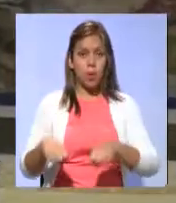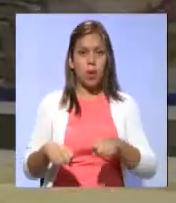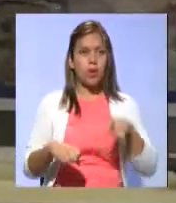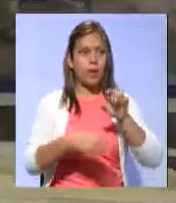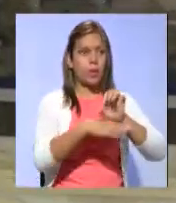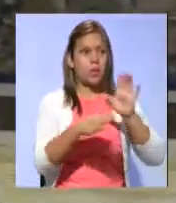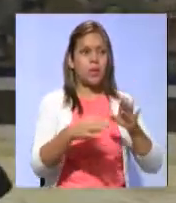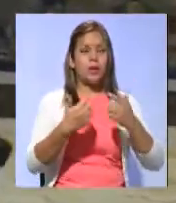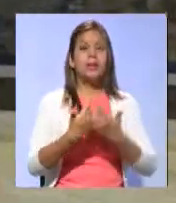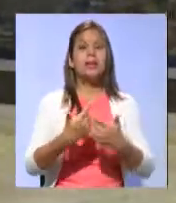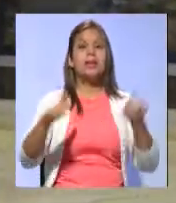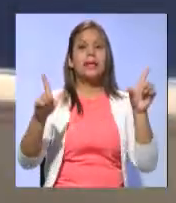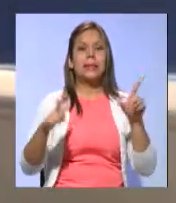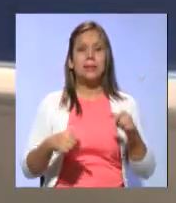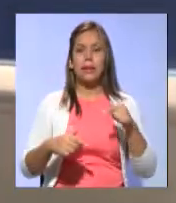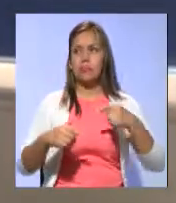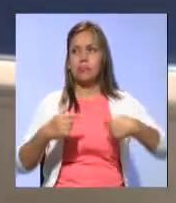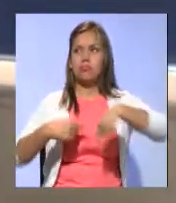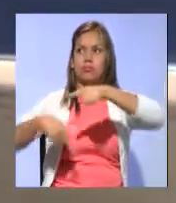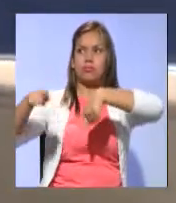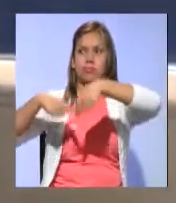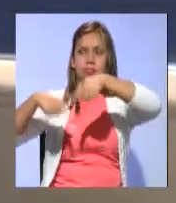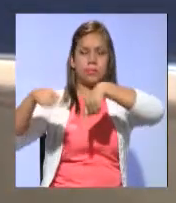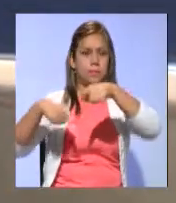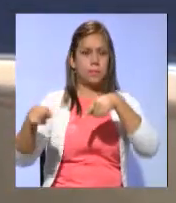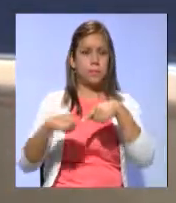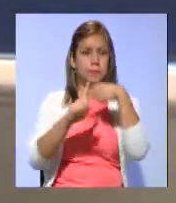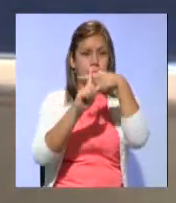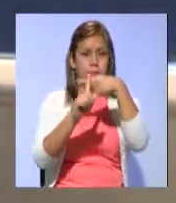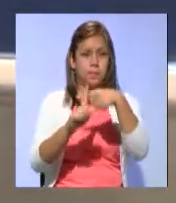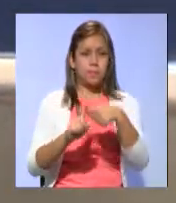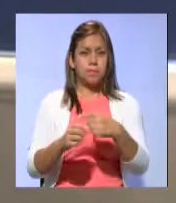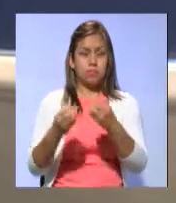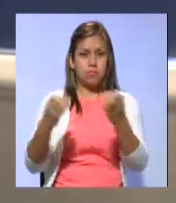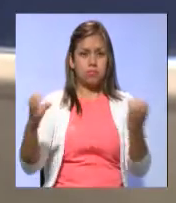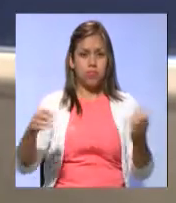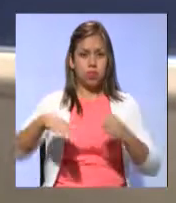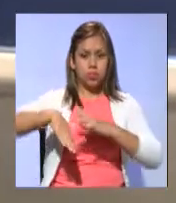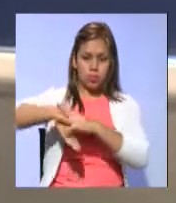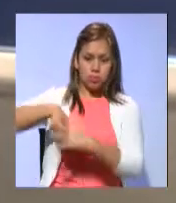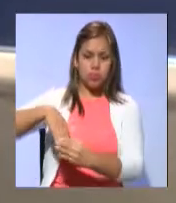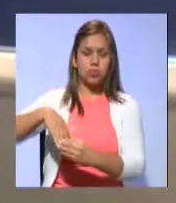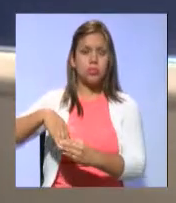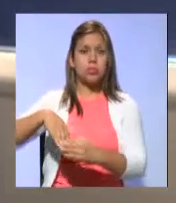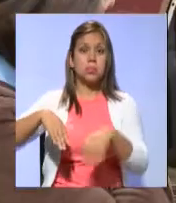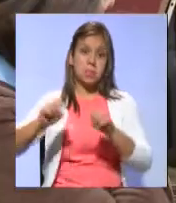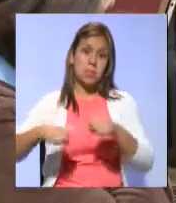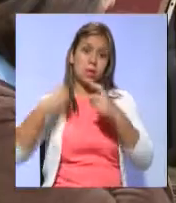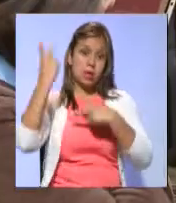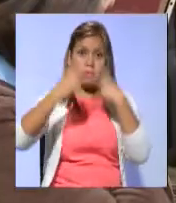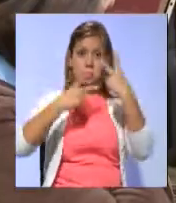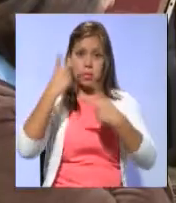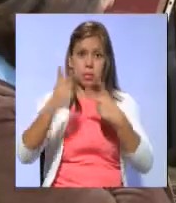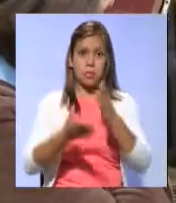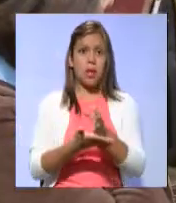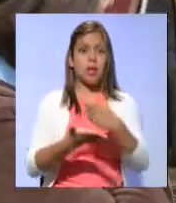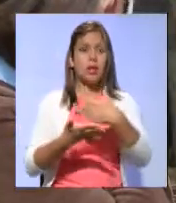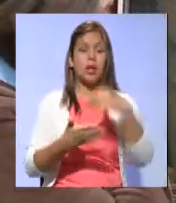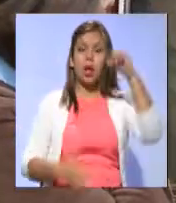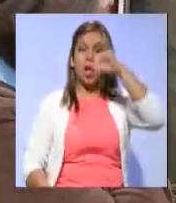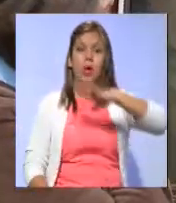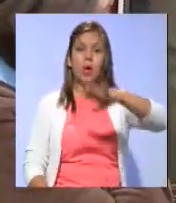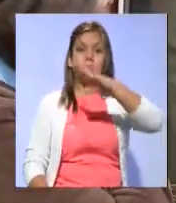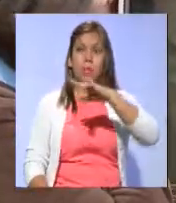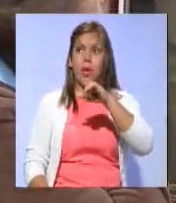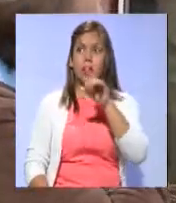los ciudadanos ecuatorianos. Este beneficio ya lo tienen la mayoría de los países sudamericanos y sus ciudadanos pueden visitar territorio europeo de las